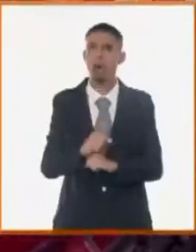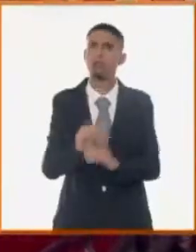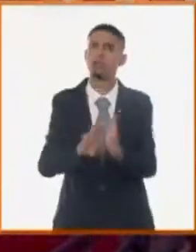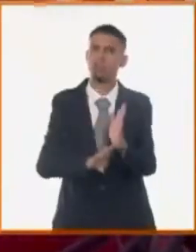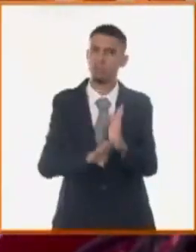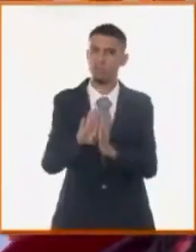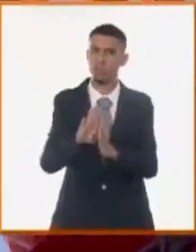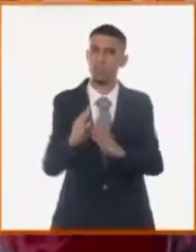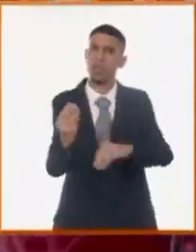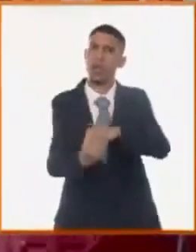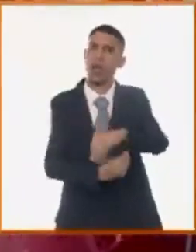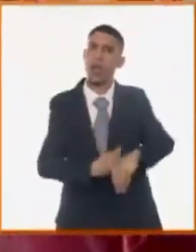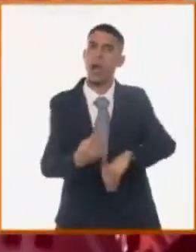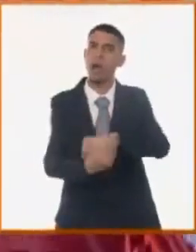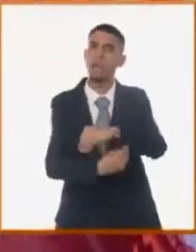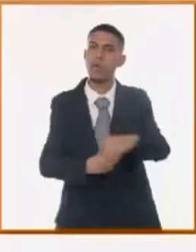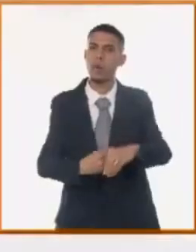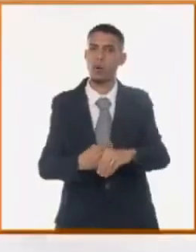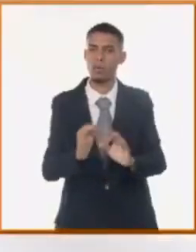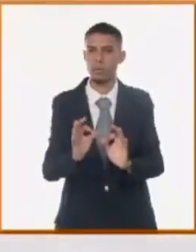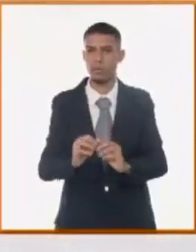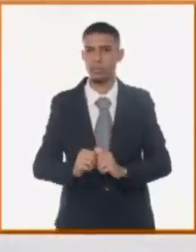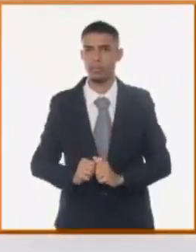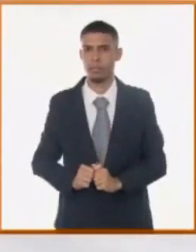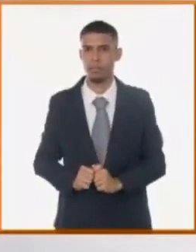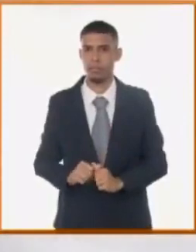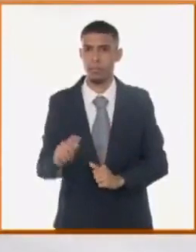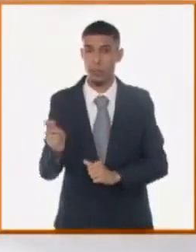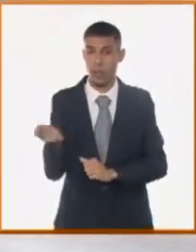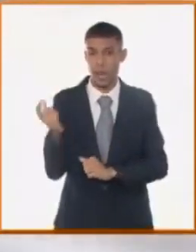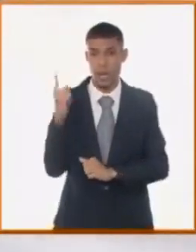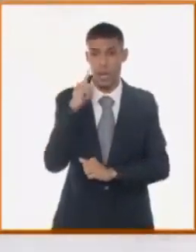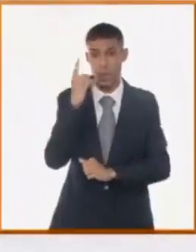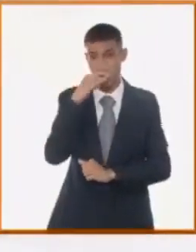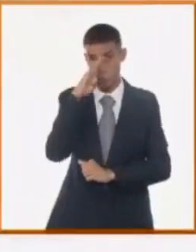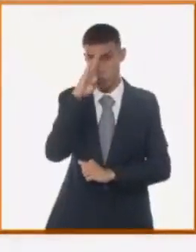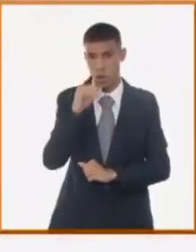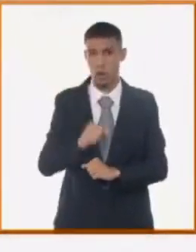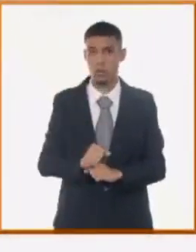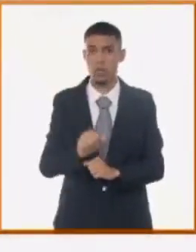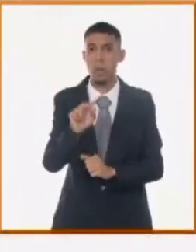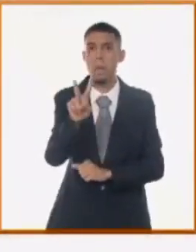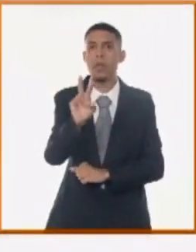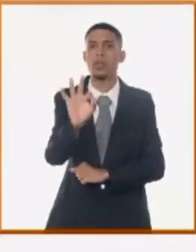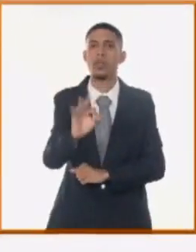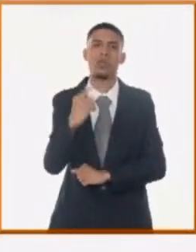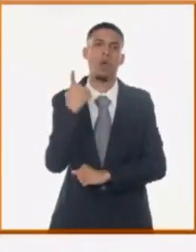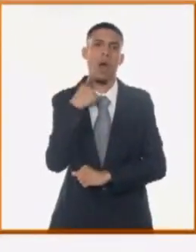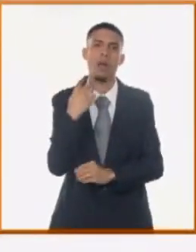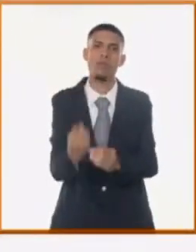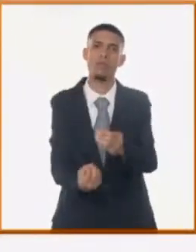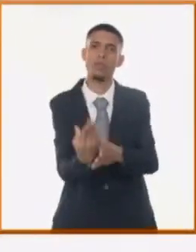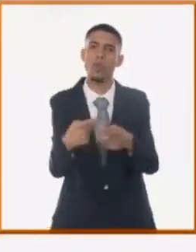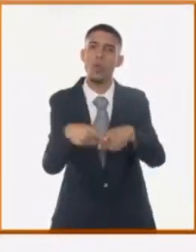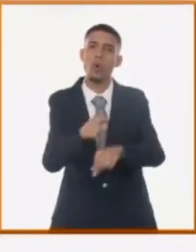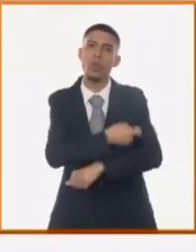la transformación digital. Radio Cuba, 28 años junto al